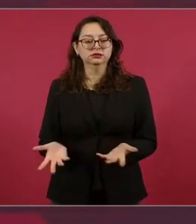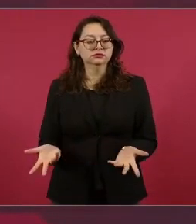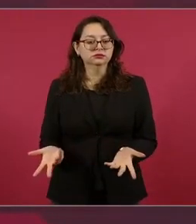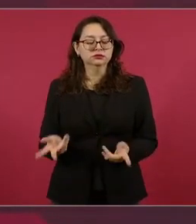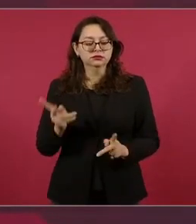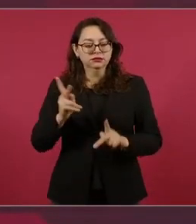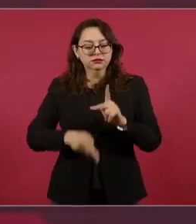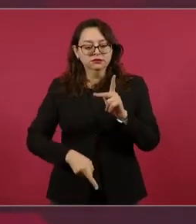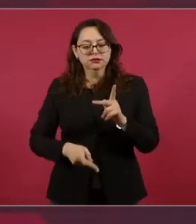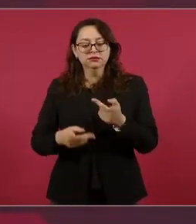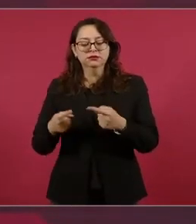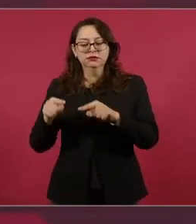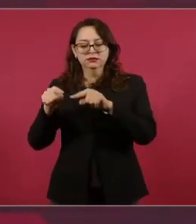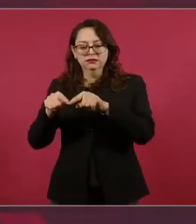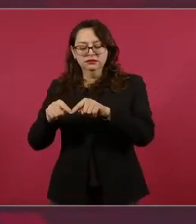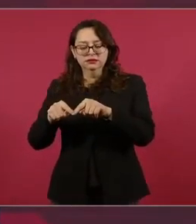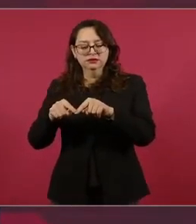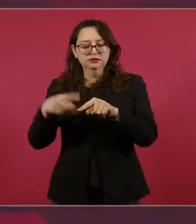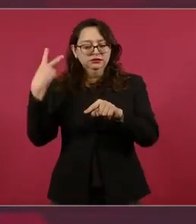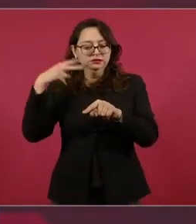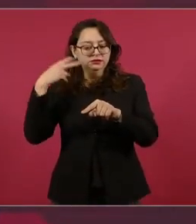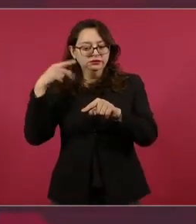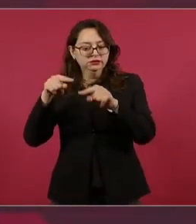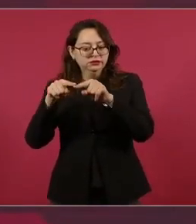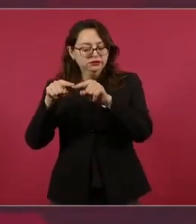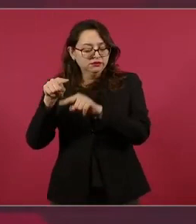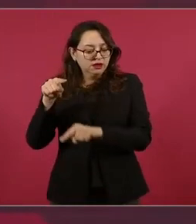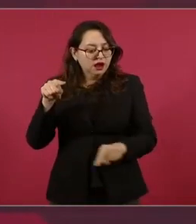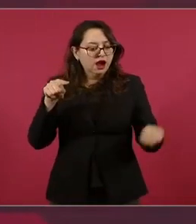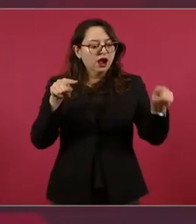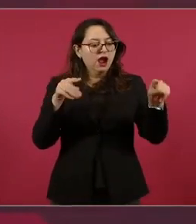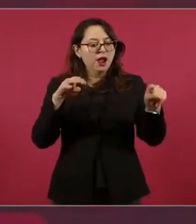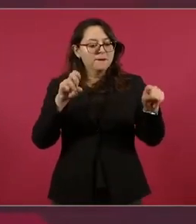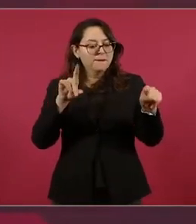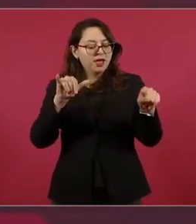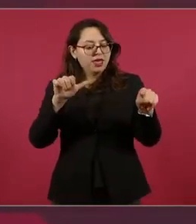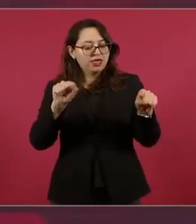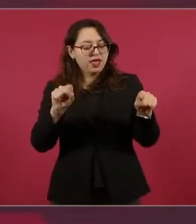de medias aguas que es el